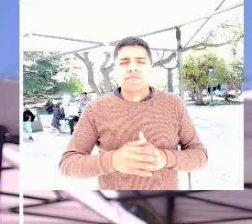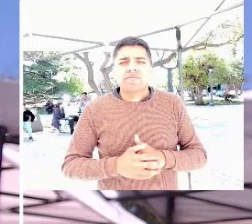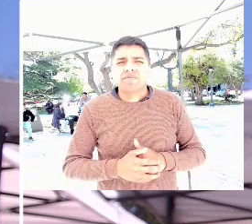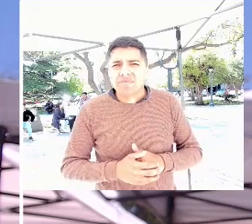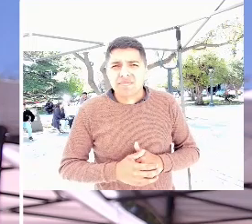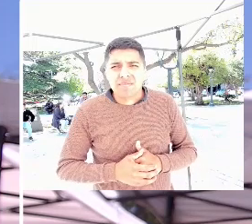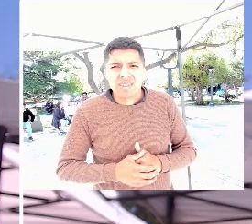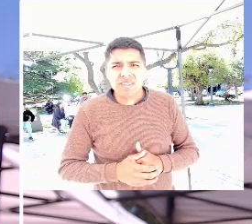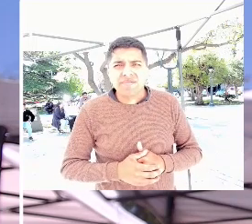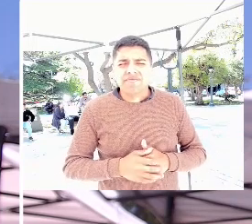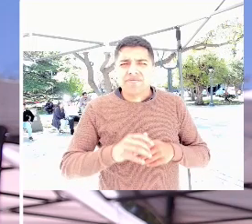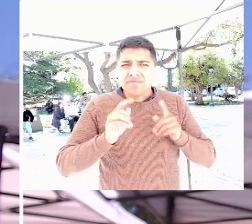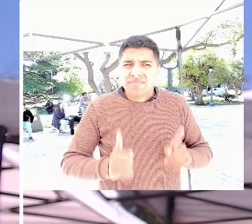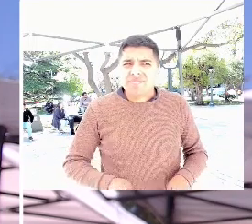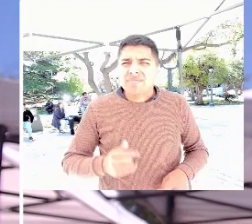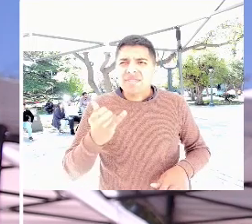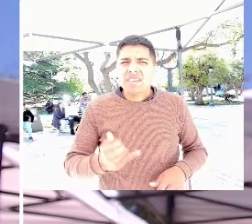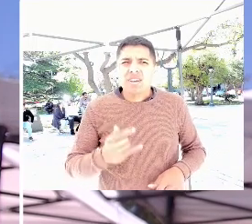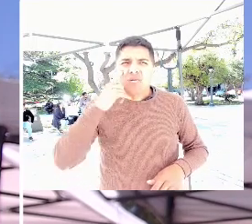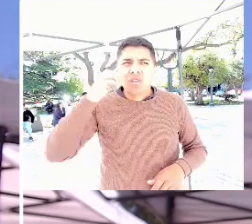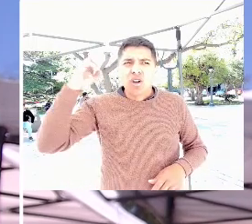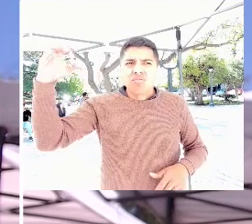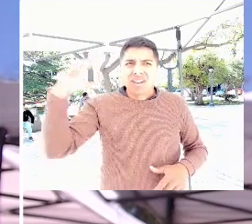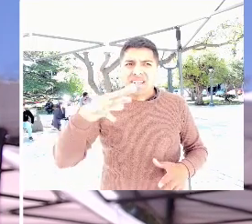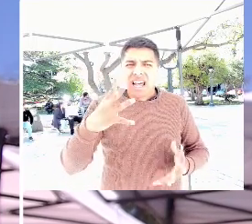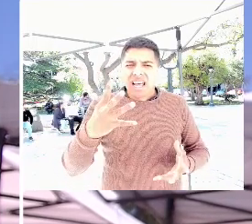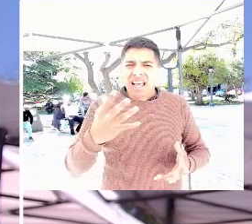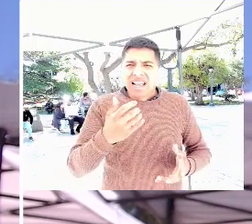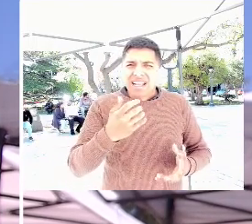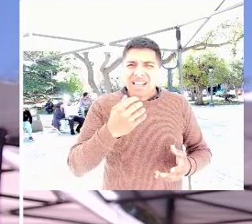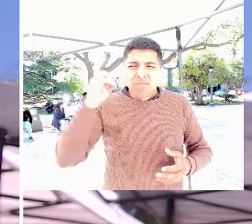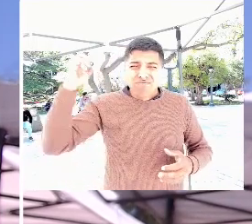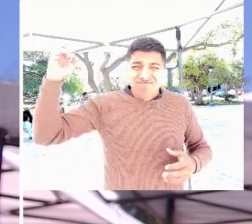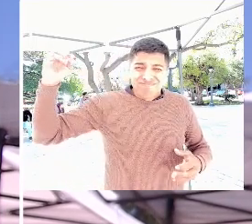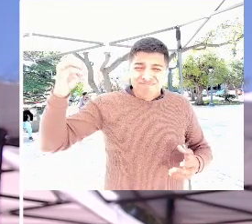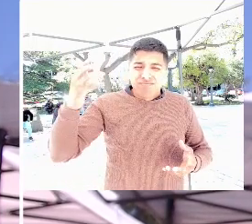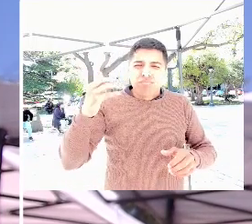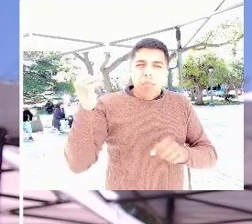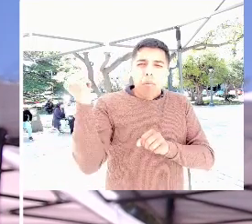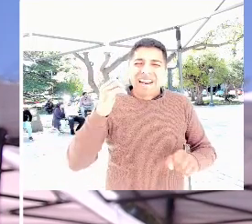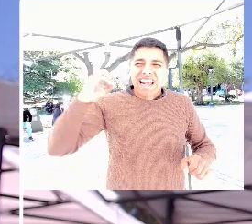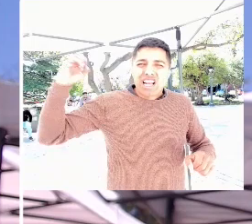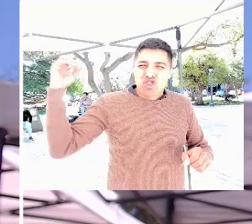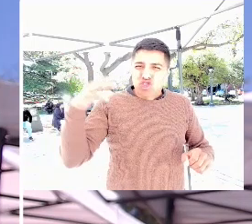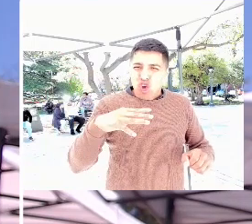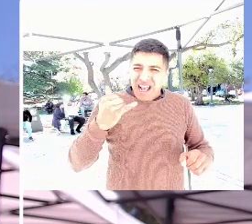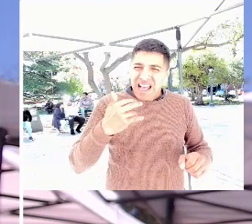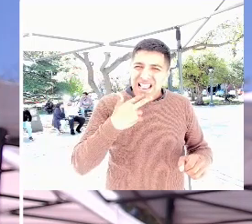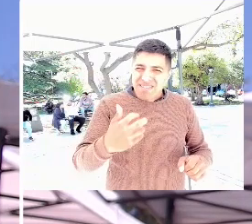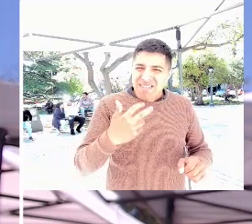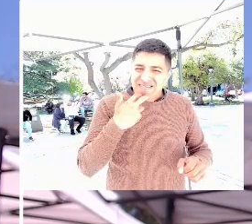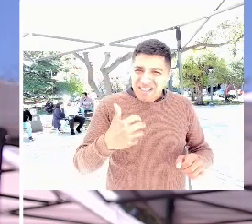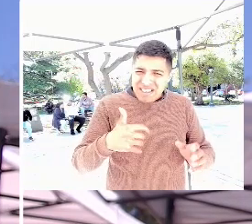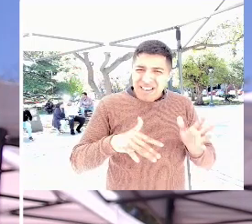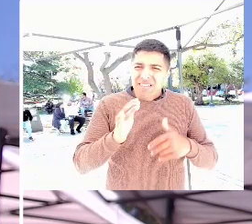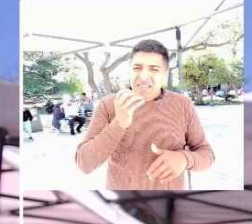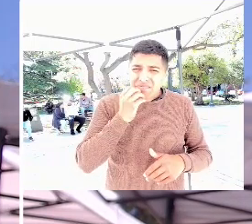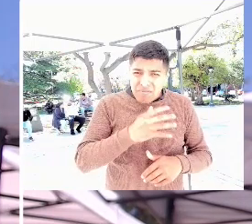el hecho de tener un parque solar y hacer que ese parque solar cada vez sea más grande y que sea más eficiente el uso del recurso